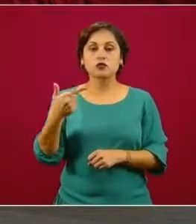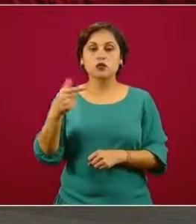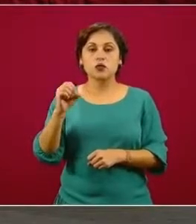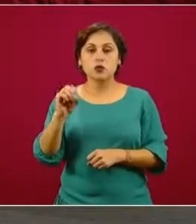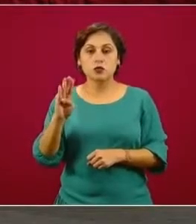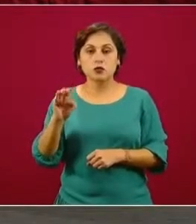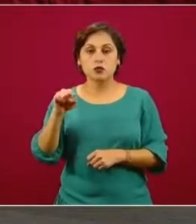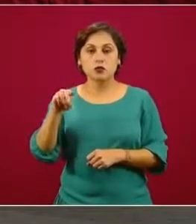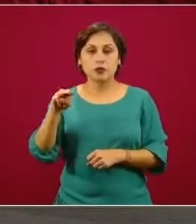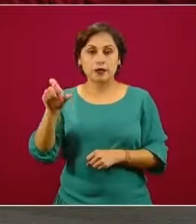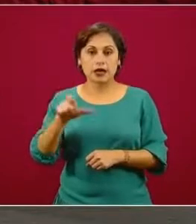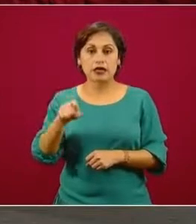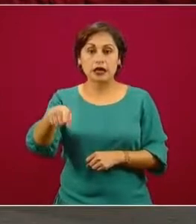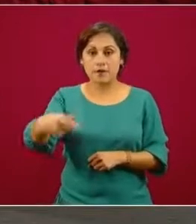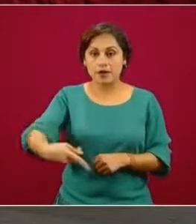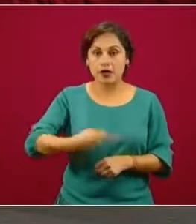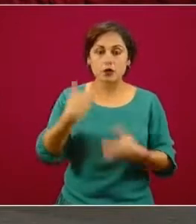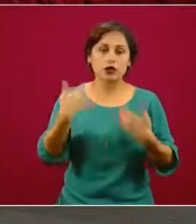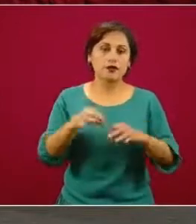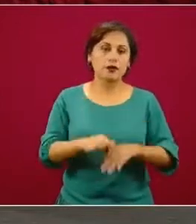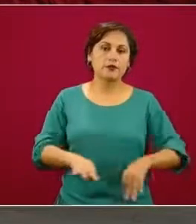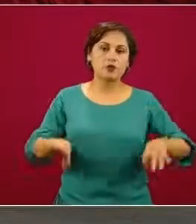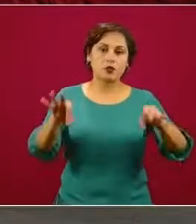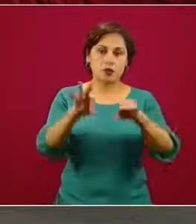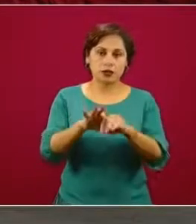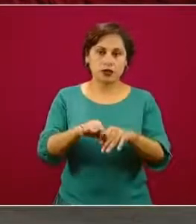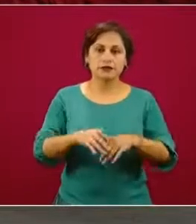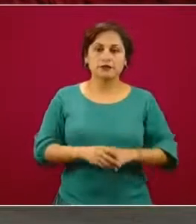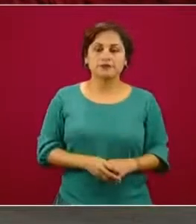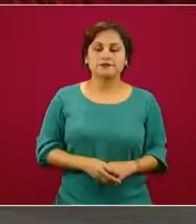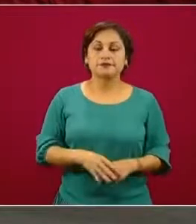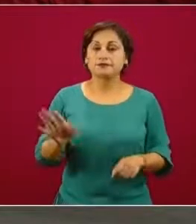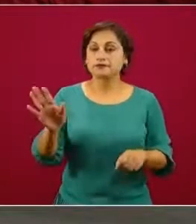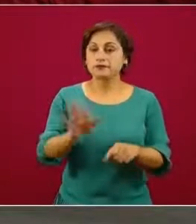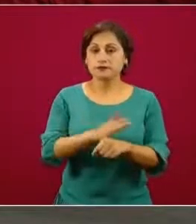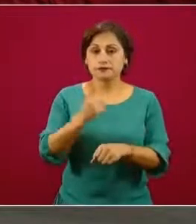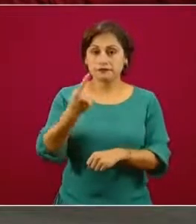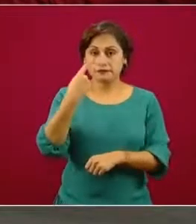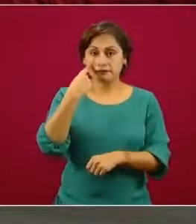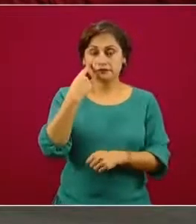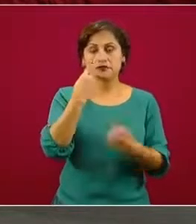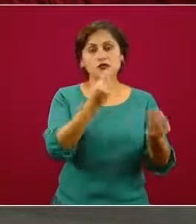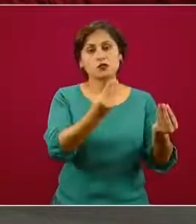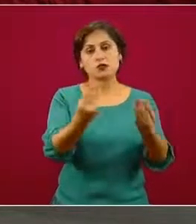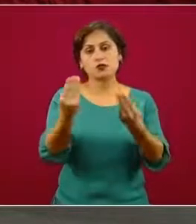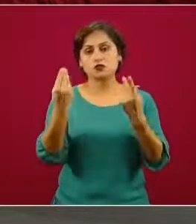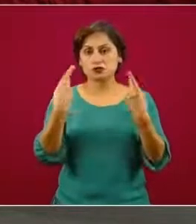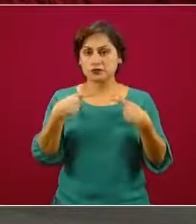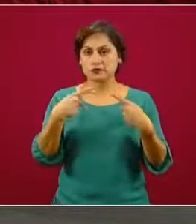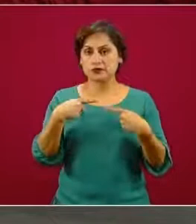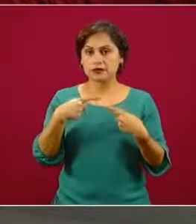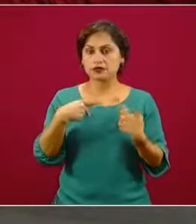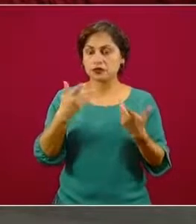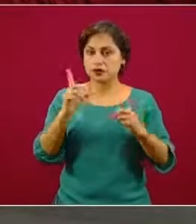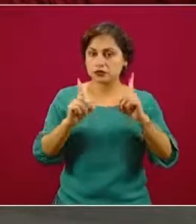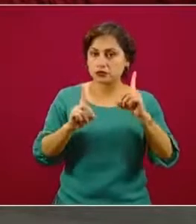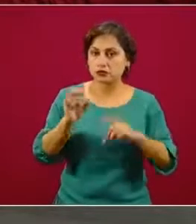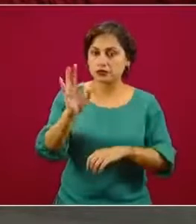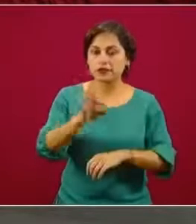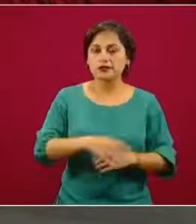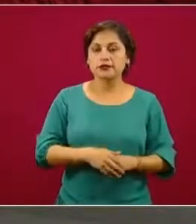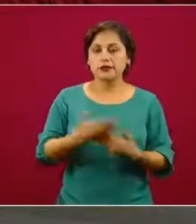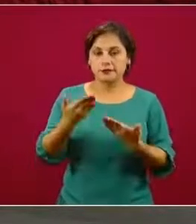porque esta pregunta es muy importante, porque efectivamente muchas personas pueden estar, aquí está, me voy a permitir pararme